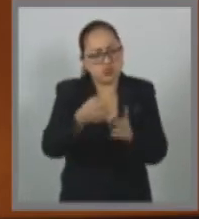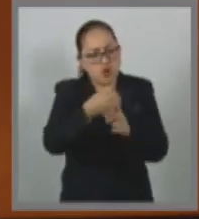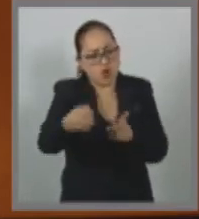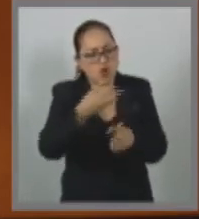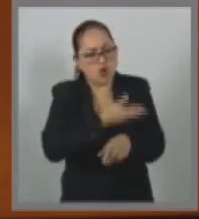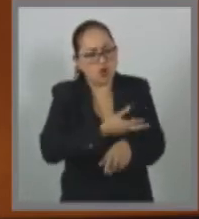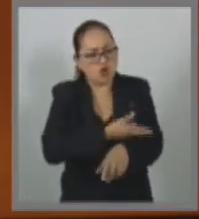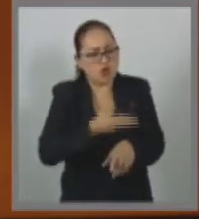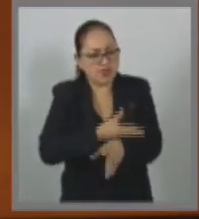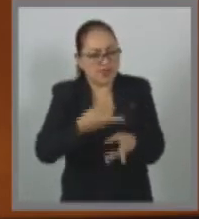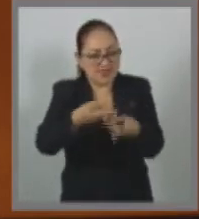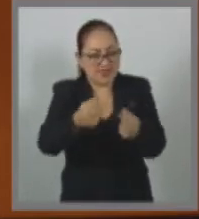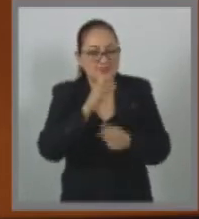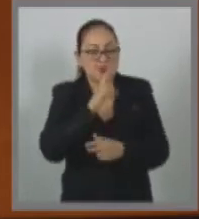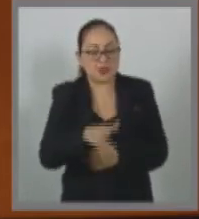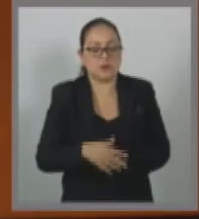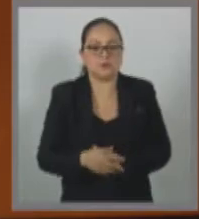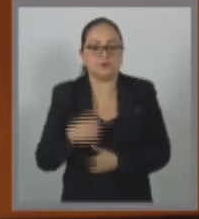estos resultados,